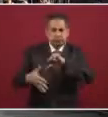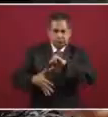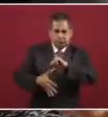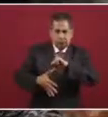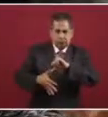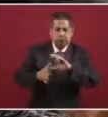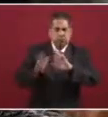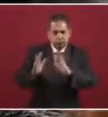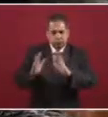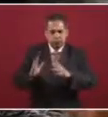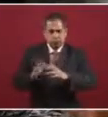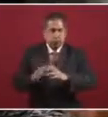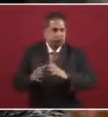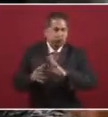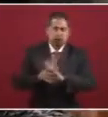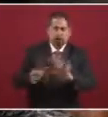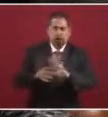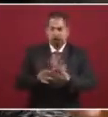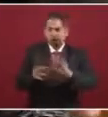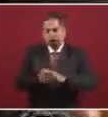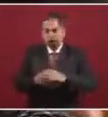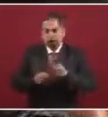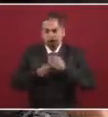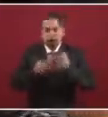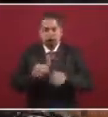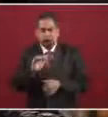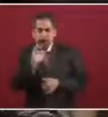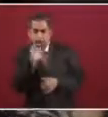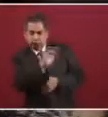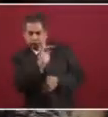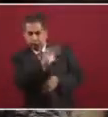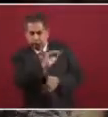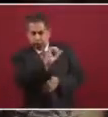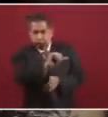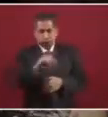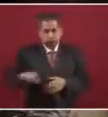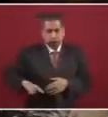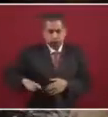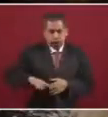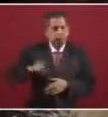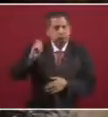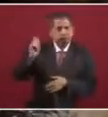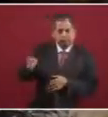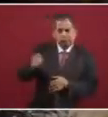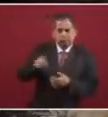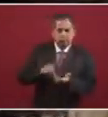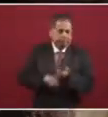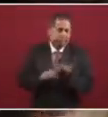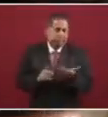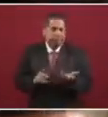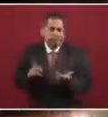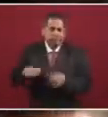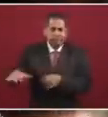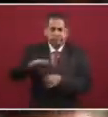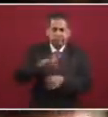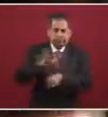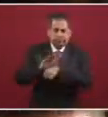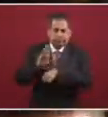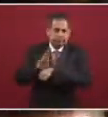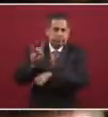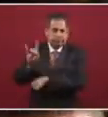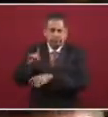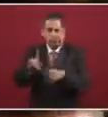han manifestado con ustedes, con el gobierno, respecto a la postura del gobierno mexicano, y si ustedes también